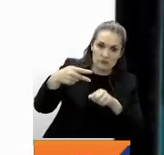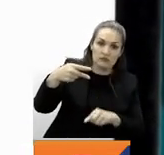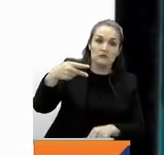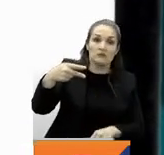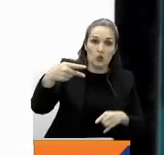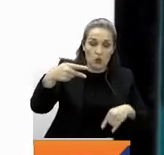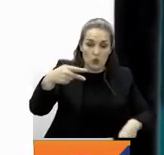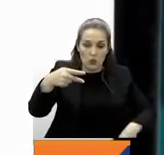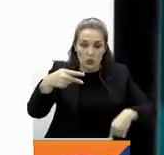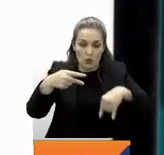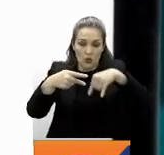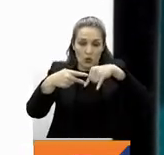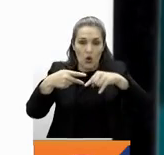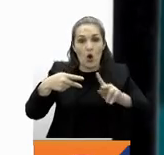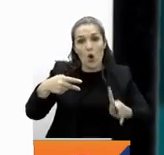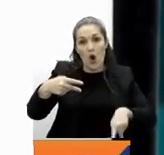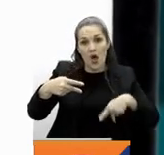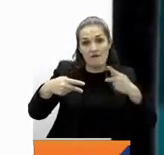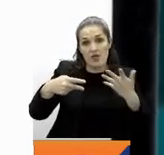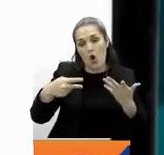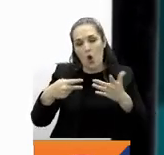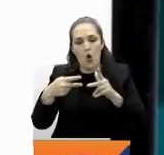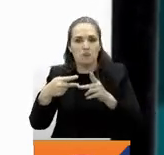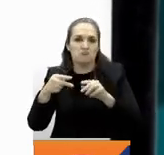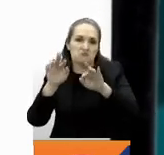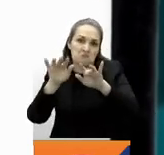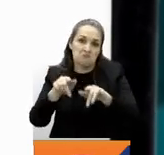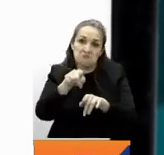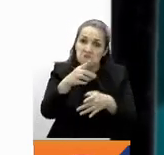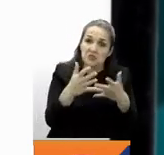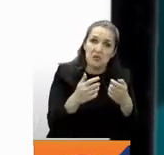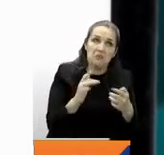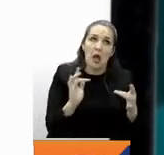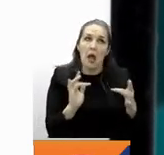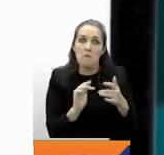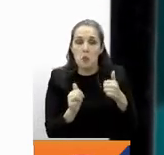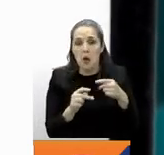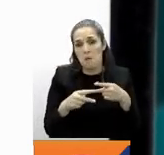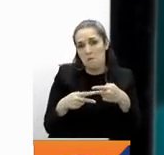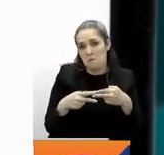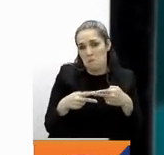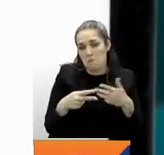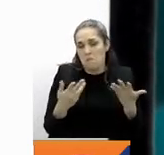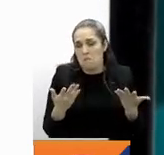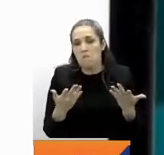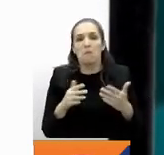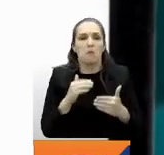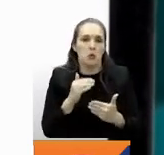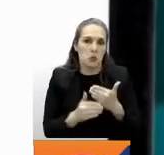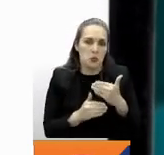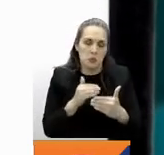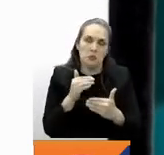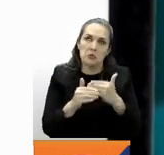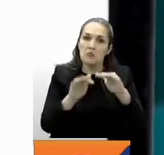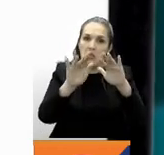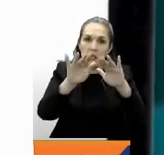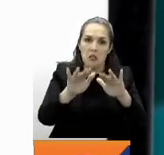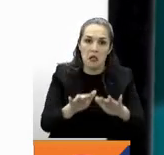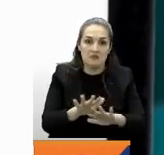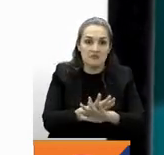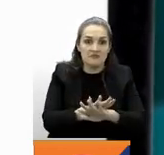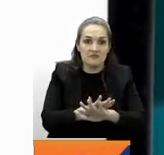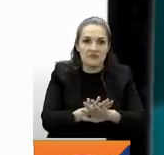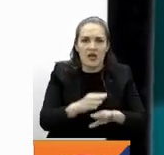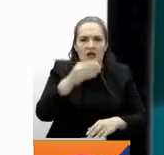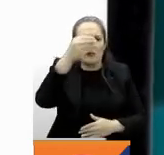directamente su hoja de vida o manual. Elija la que más se le acomode y siga el paso a paso. Después podrá acceder a